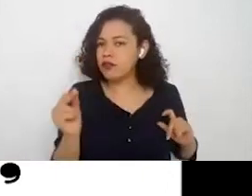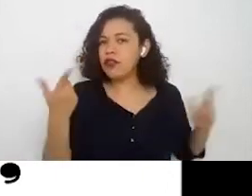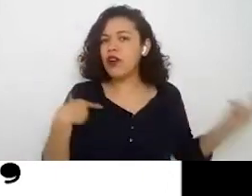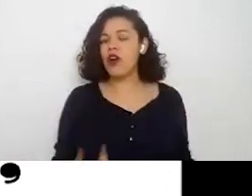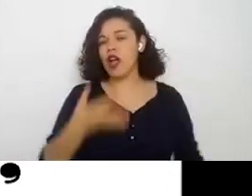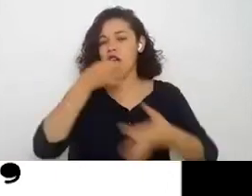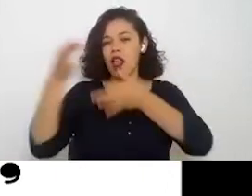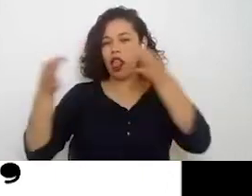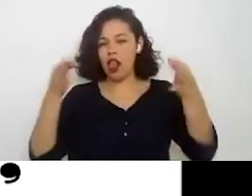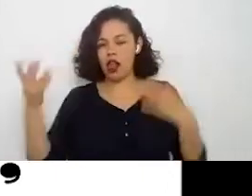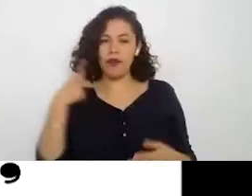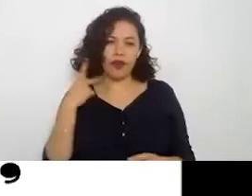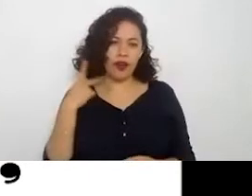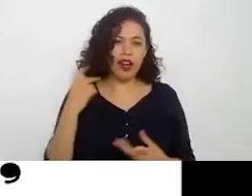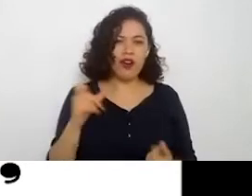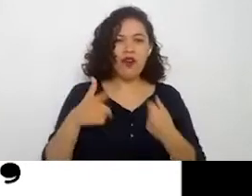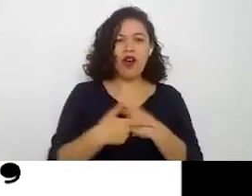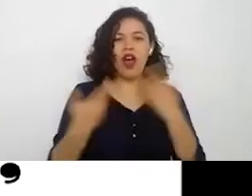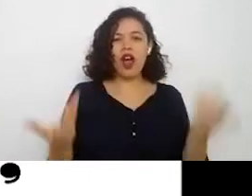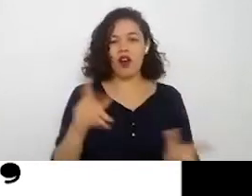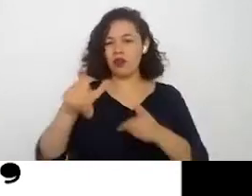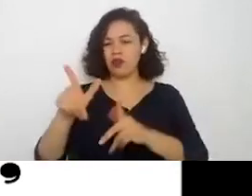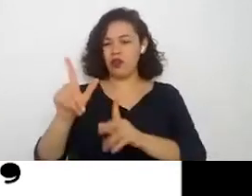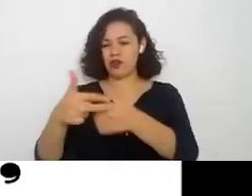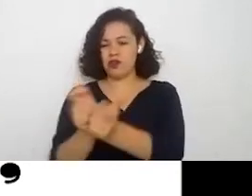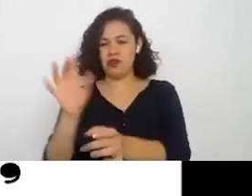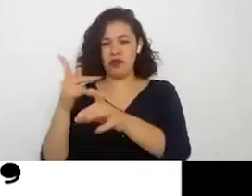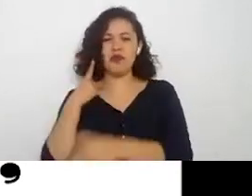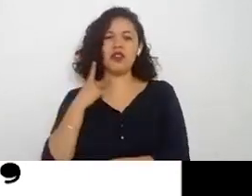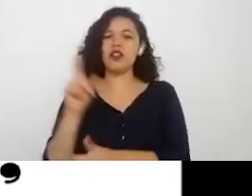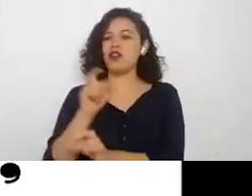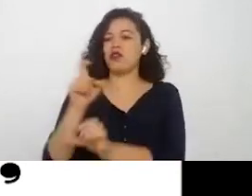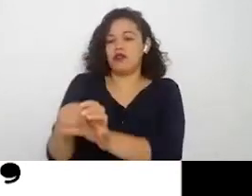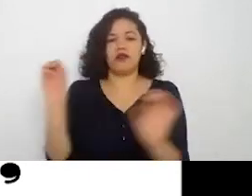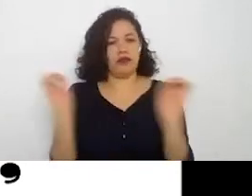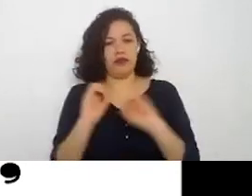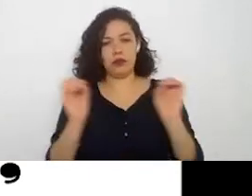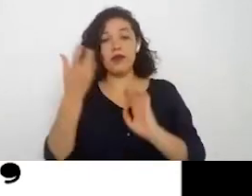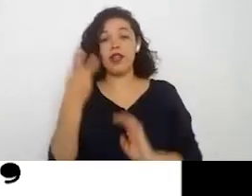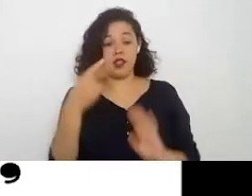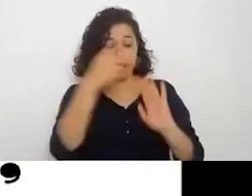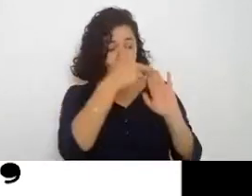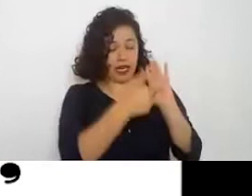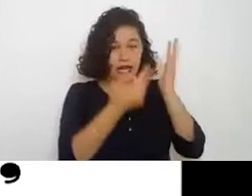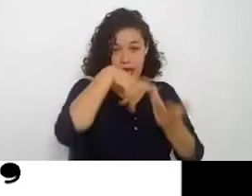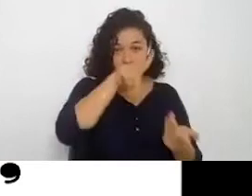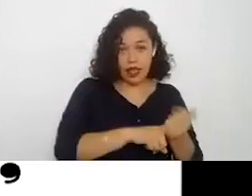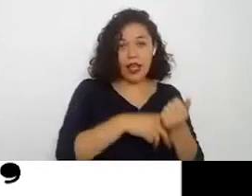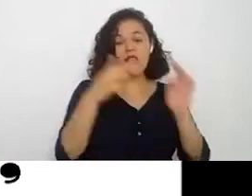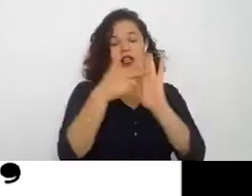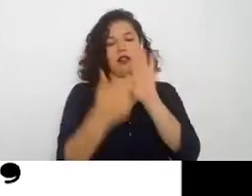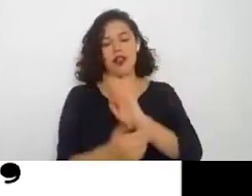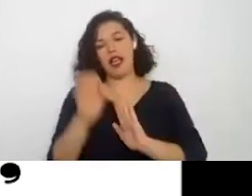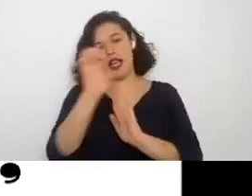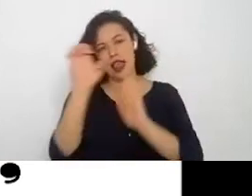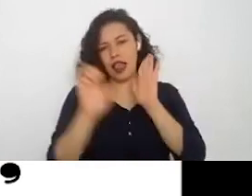campaña, no andar en proselitismos políticos, etcétera. Entonces, todos esos reglamentos internos, reglamento de ética, reglamentos